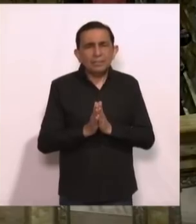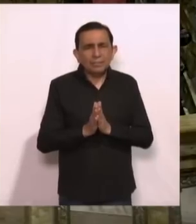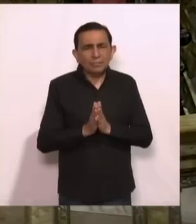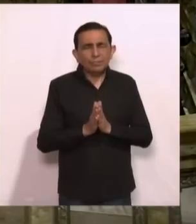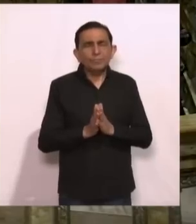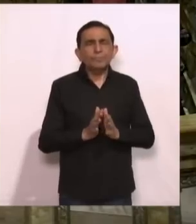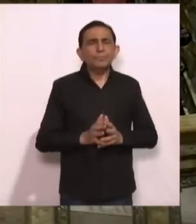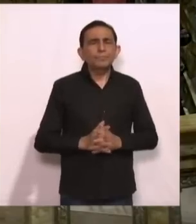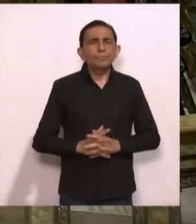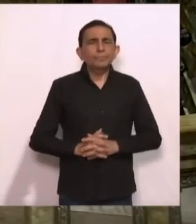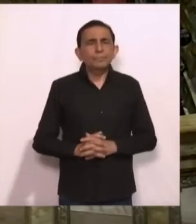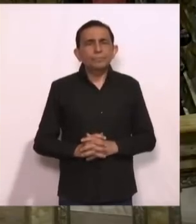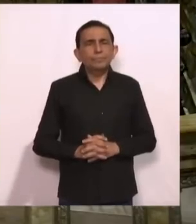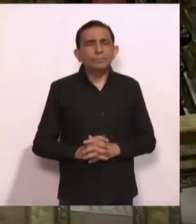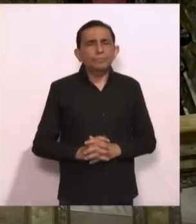Amén.